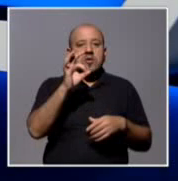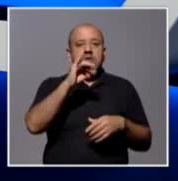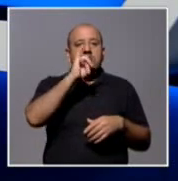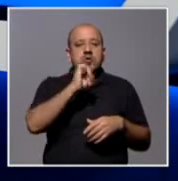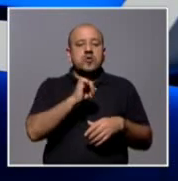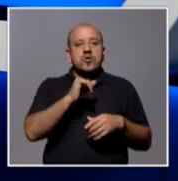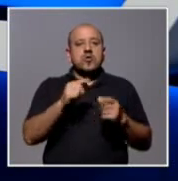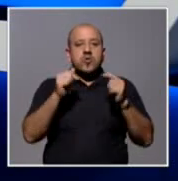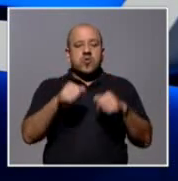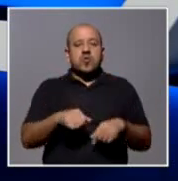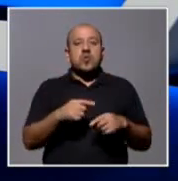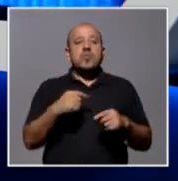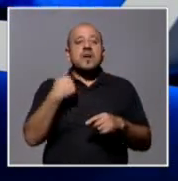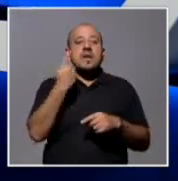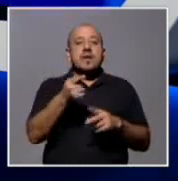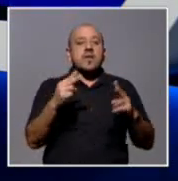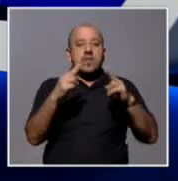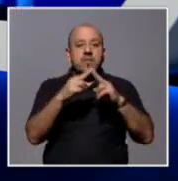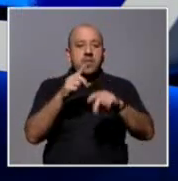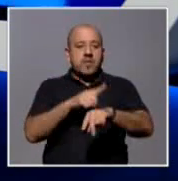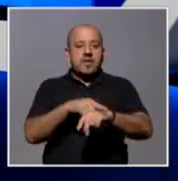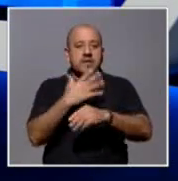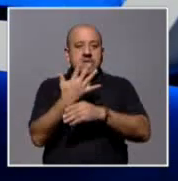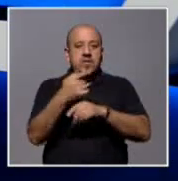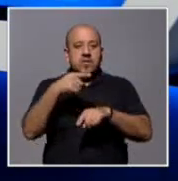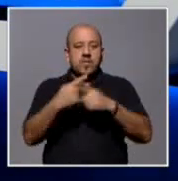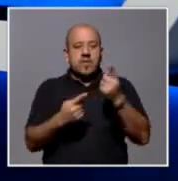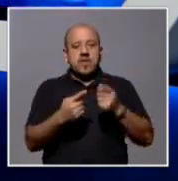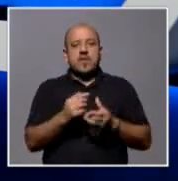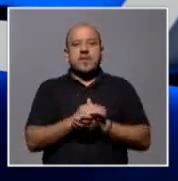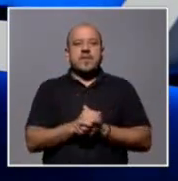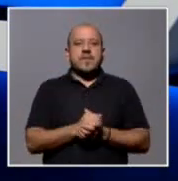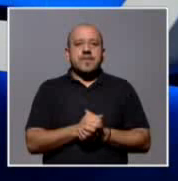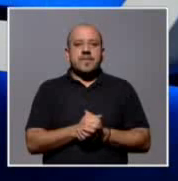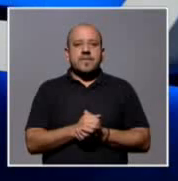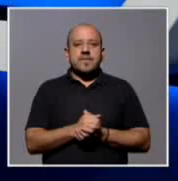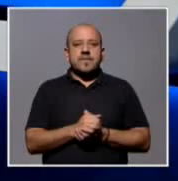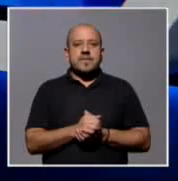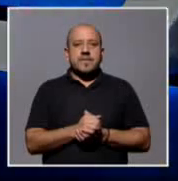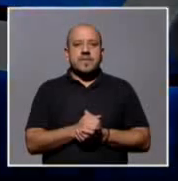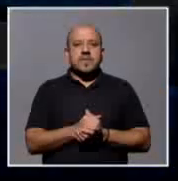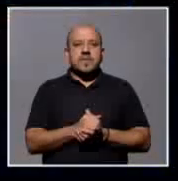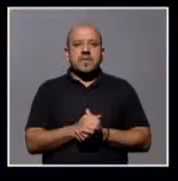el que nos despedimos hoy. Nos encontramos mañana a las 5:30 de la tarde y ya llega Informe Capital.